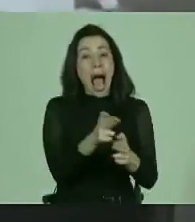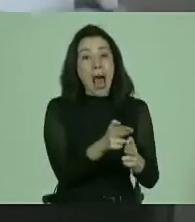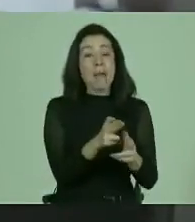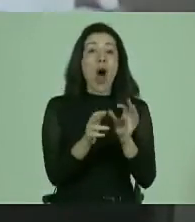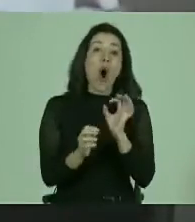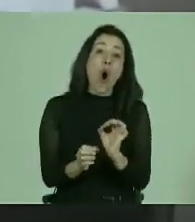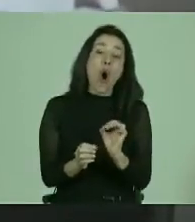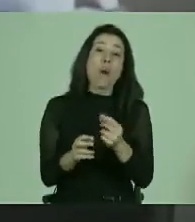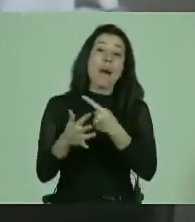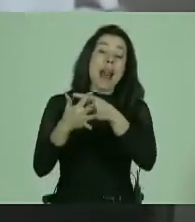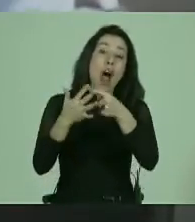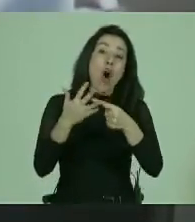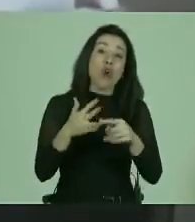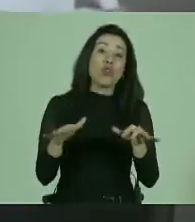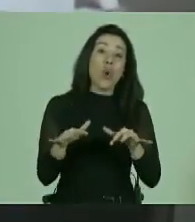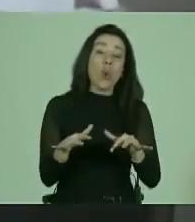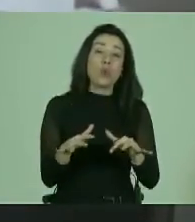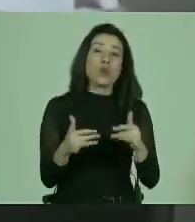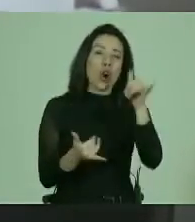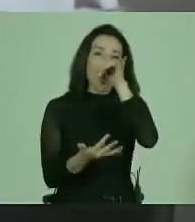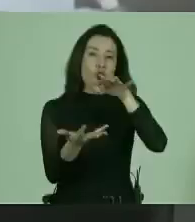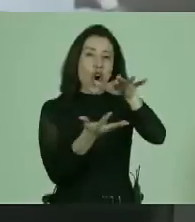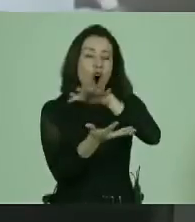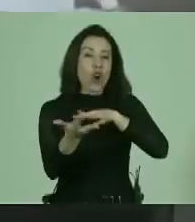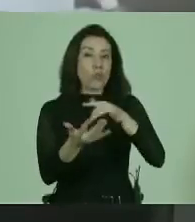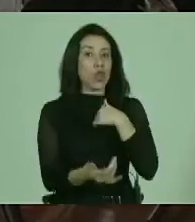dedicarlo a otros usos más corruptos que ya no menciona ahora